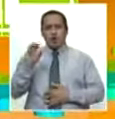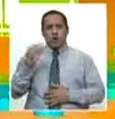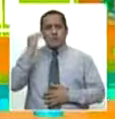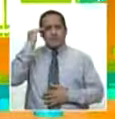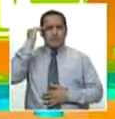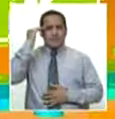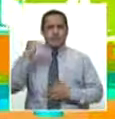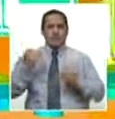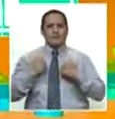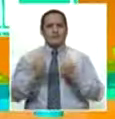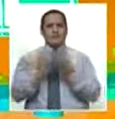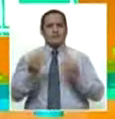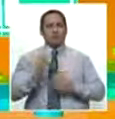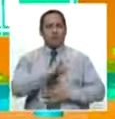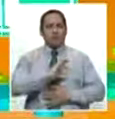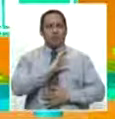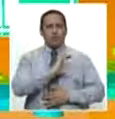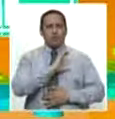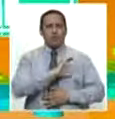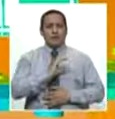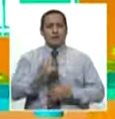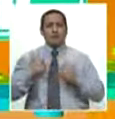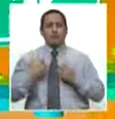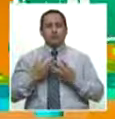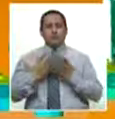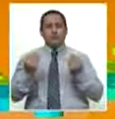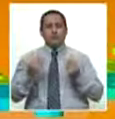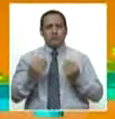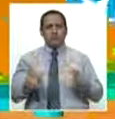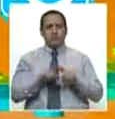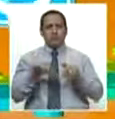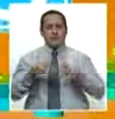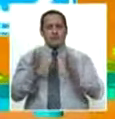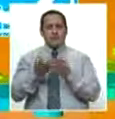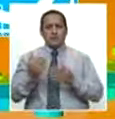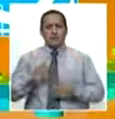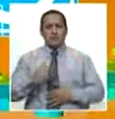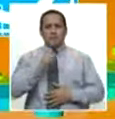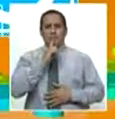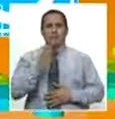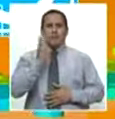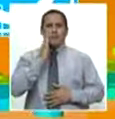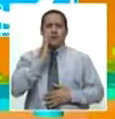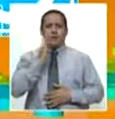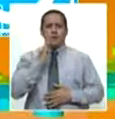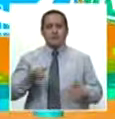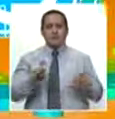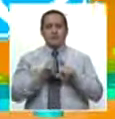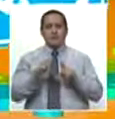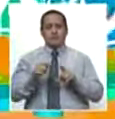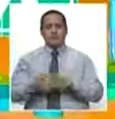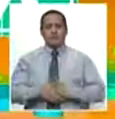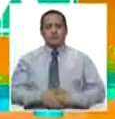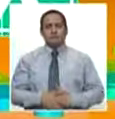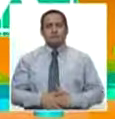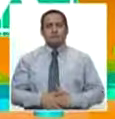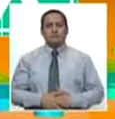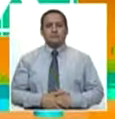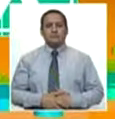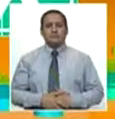síndrome de Down que tiene muchas cualidades. Yo toco las frotas y mi madre me acompaña con su